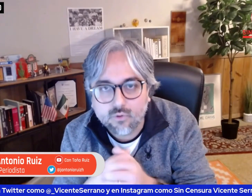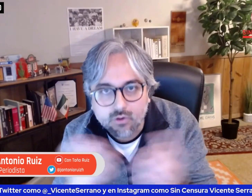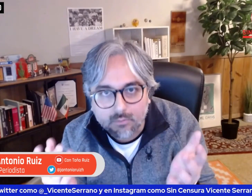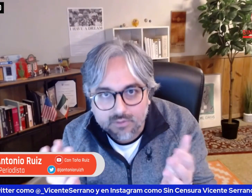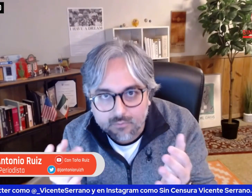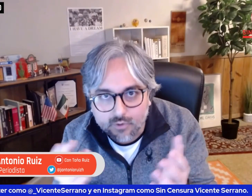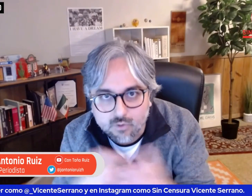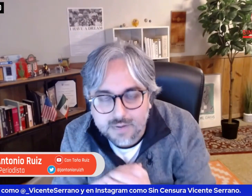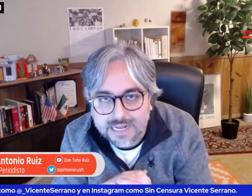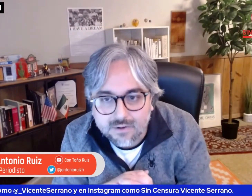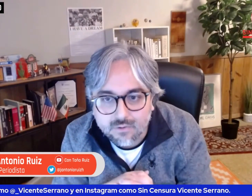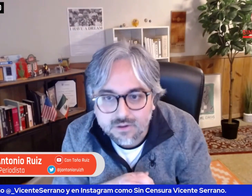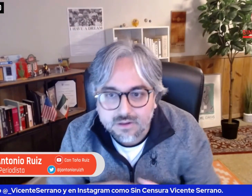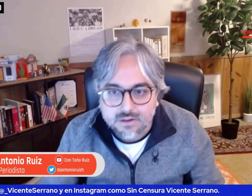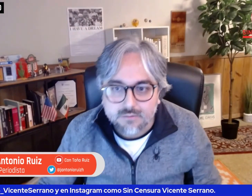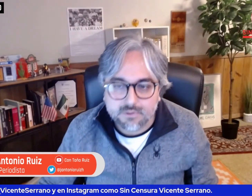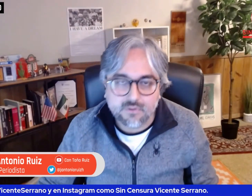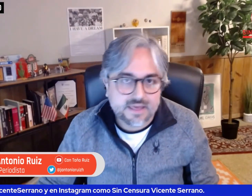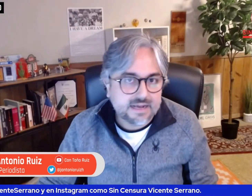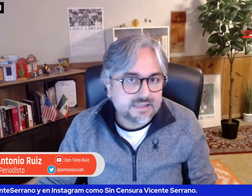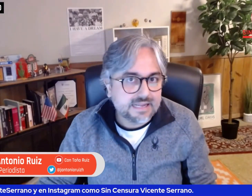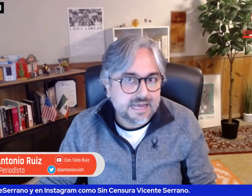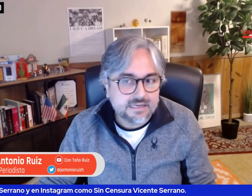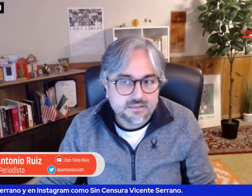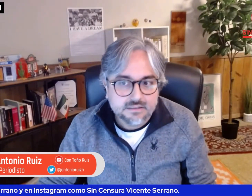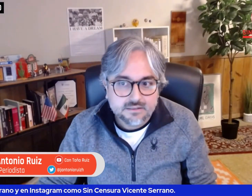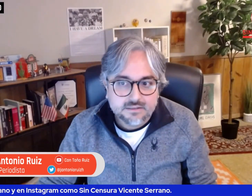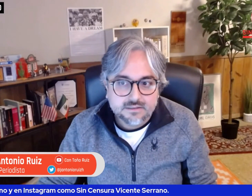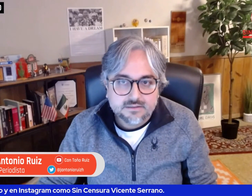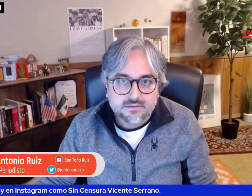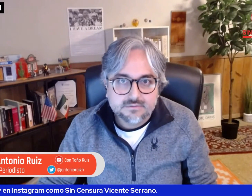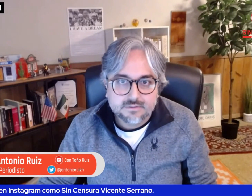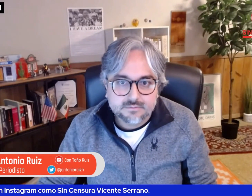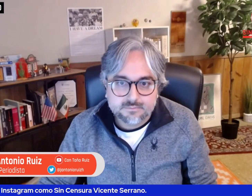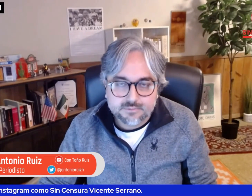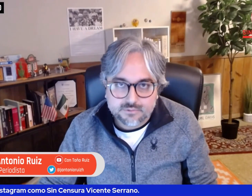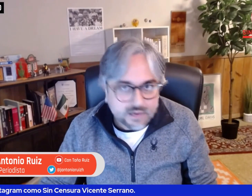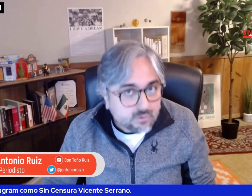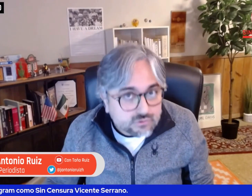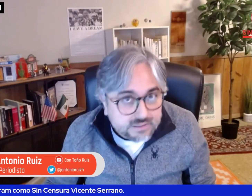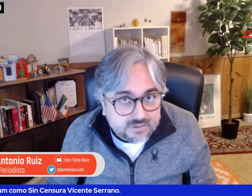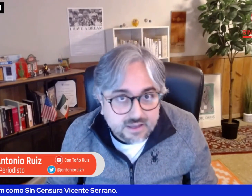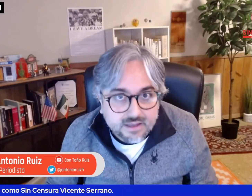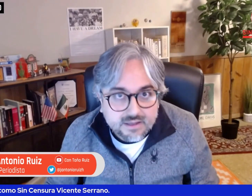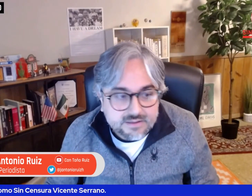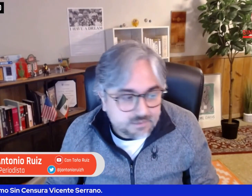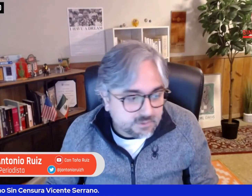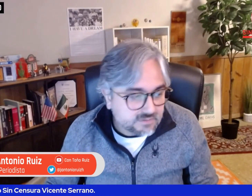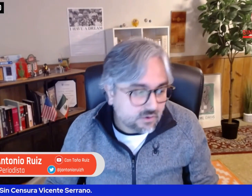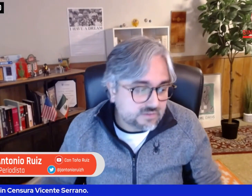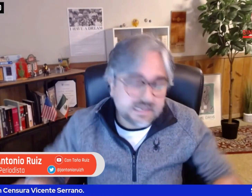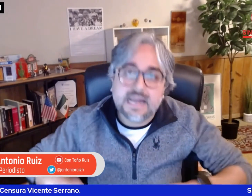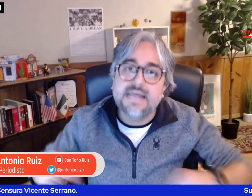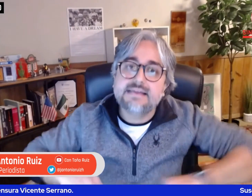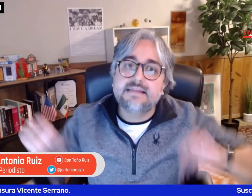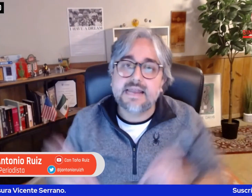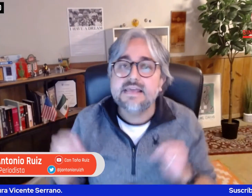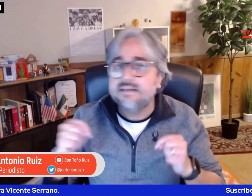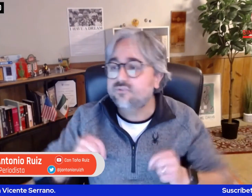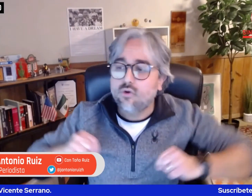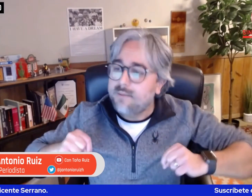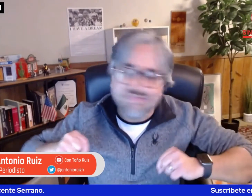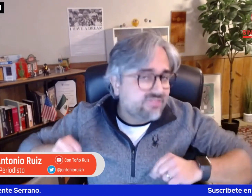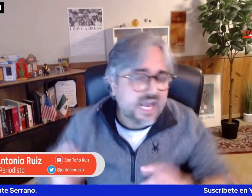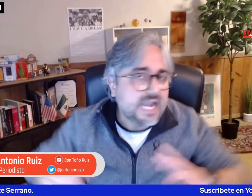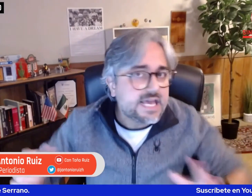foro común como de cuello blanco. Pero de ahí en general, pues no hay justicia. Y siempre dicen, no, es que la ley es la